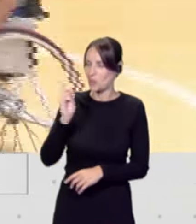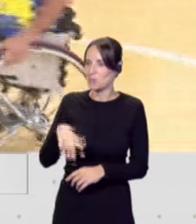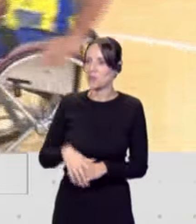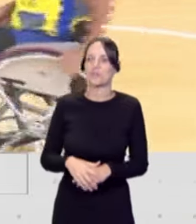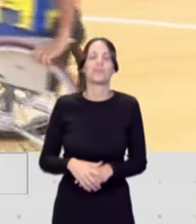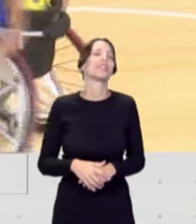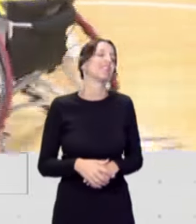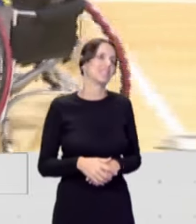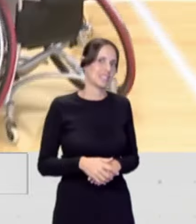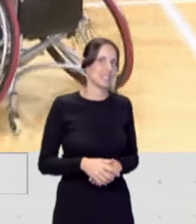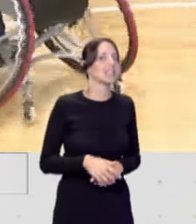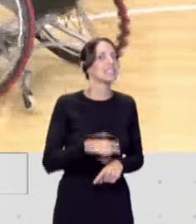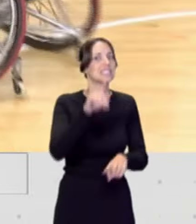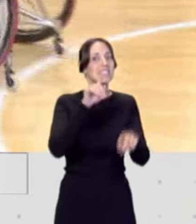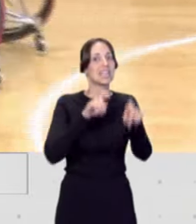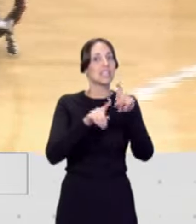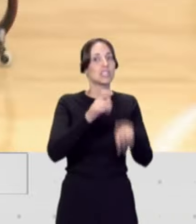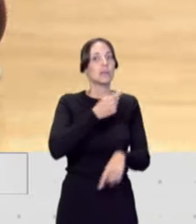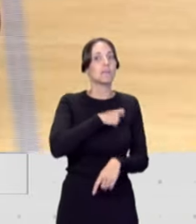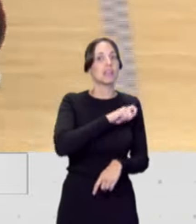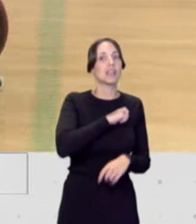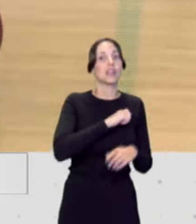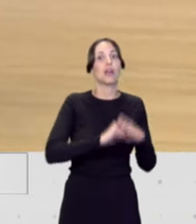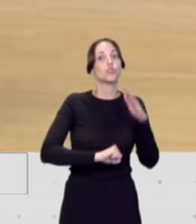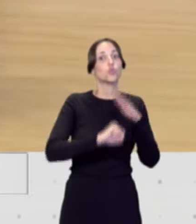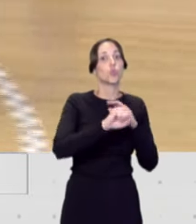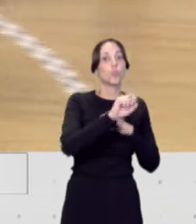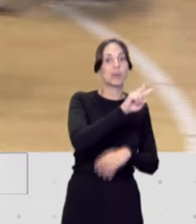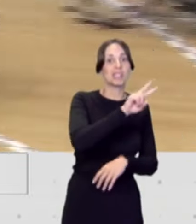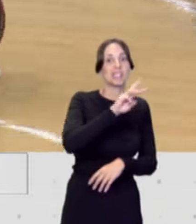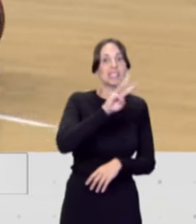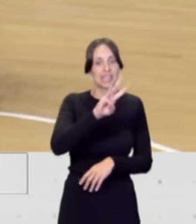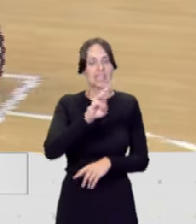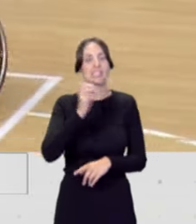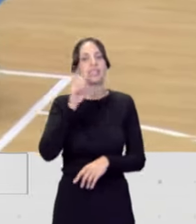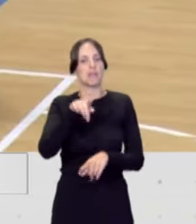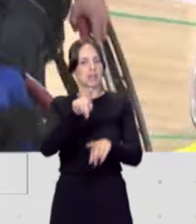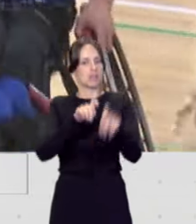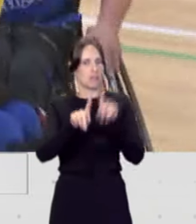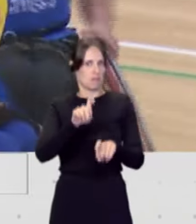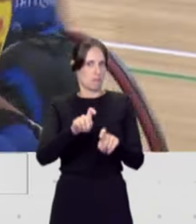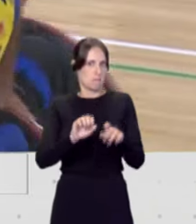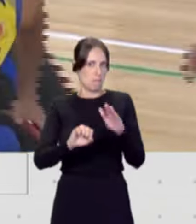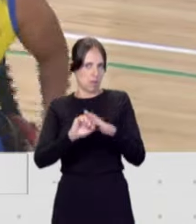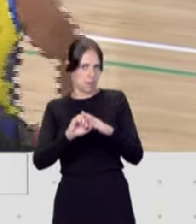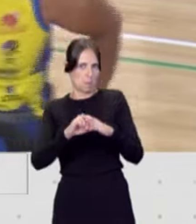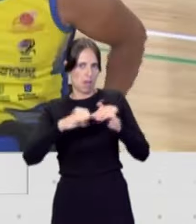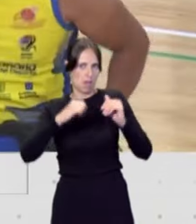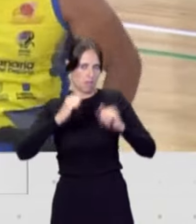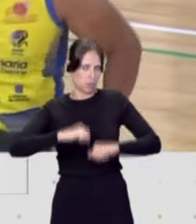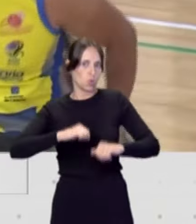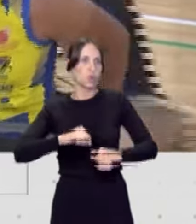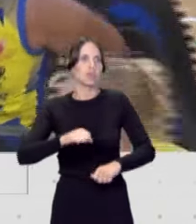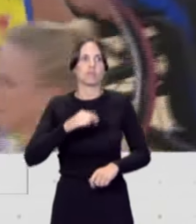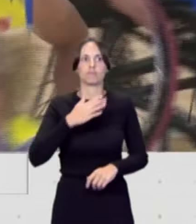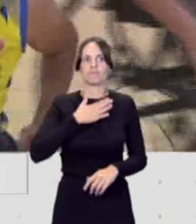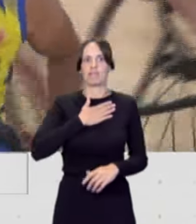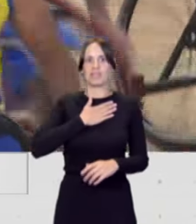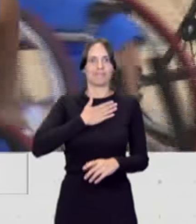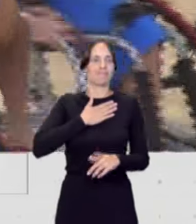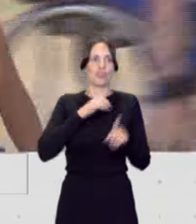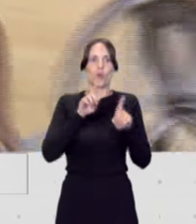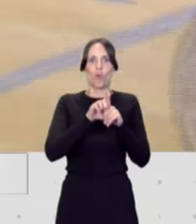que la selección española, tanto categoría sub-23 como absoluta, pues es un aliciente para mí. Al final es un reflejo del sacrificio, esfuerzo